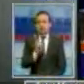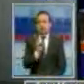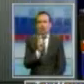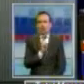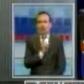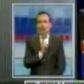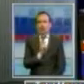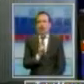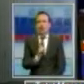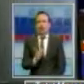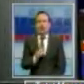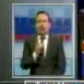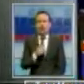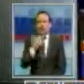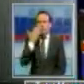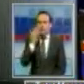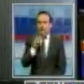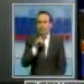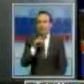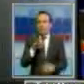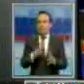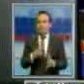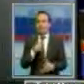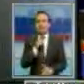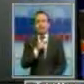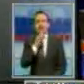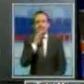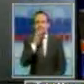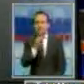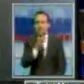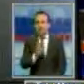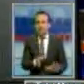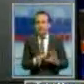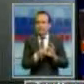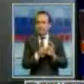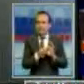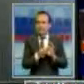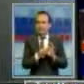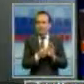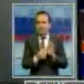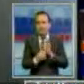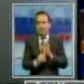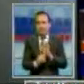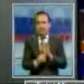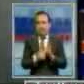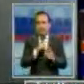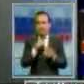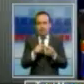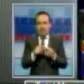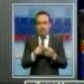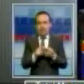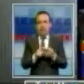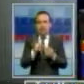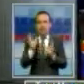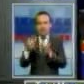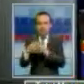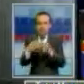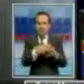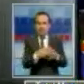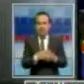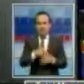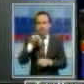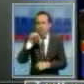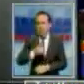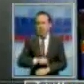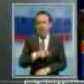No, le fue mal con el gobierno. Porque el gobierno es la expresión de la alianza. Sí, le fue mal con el gobierno. Por eso. Después fue a los partidos de la alianza, y le fue mal con los partidos